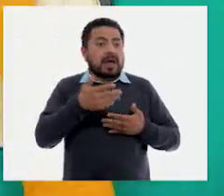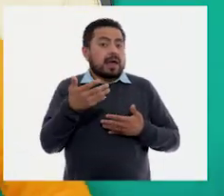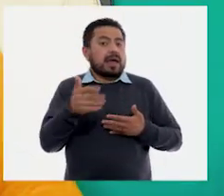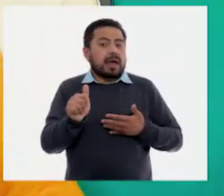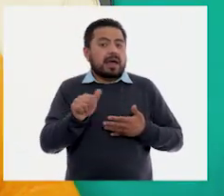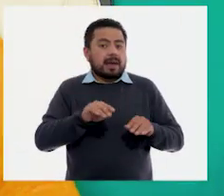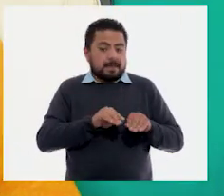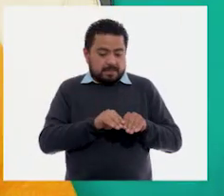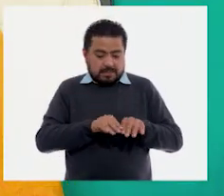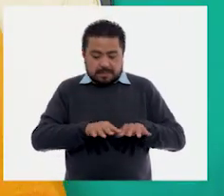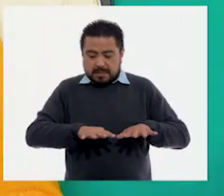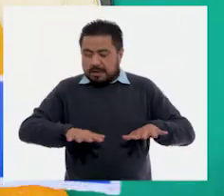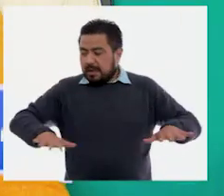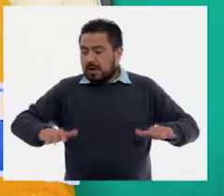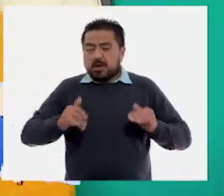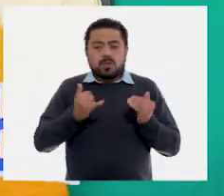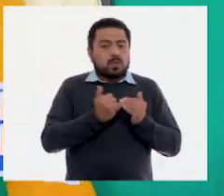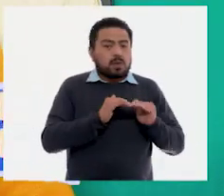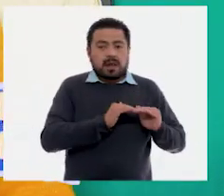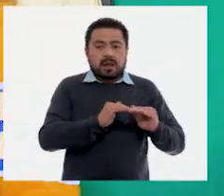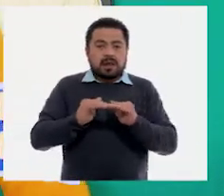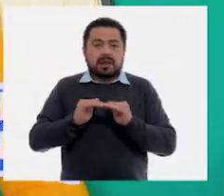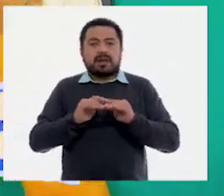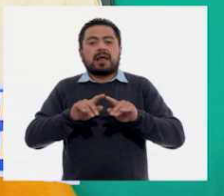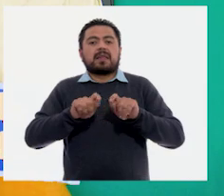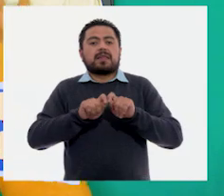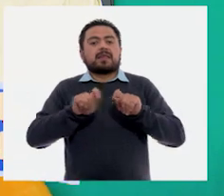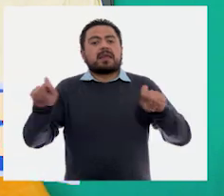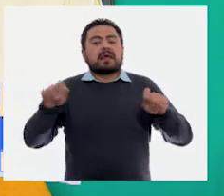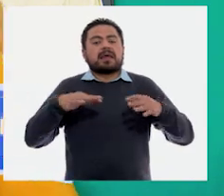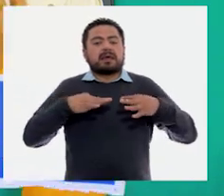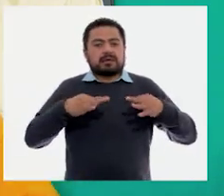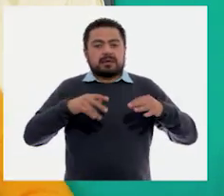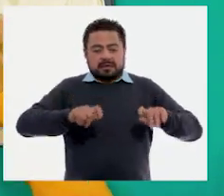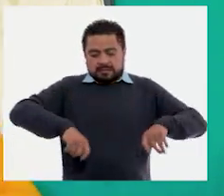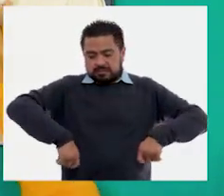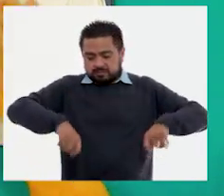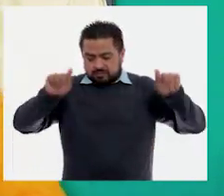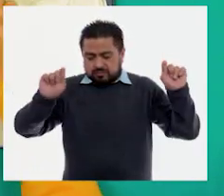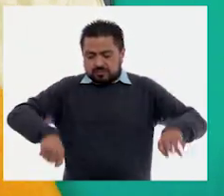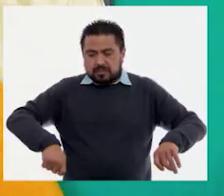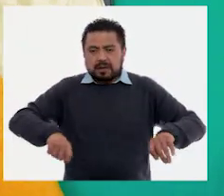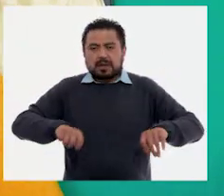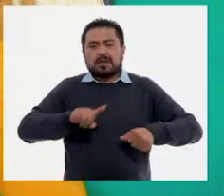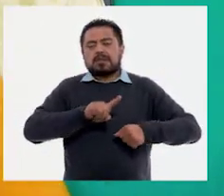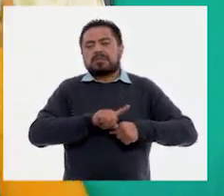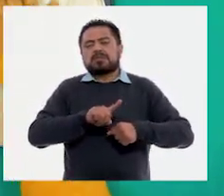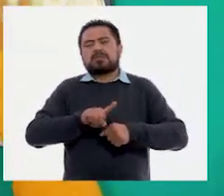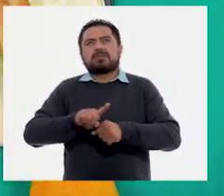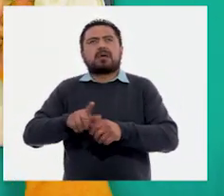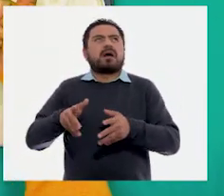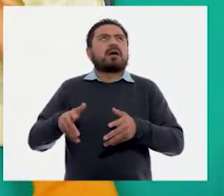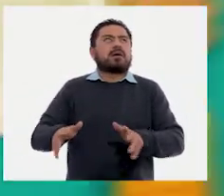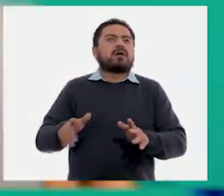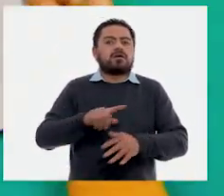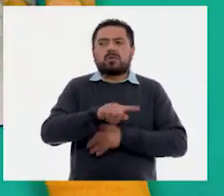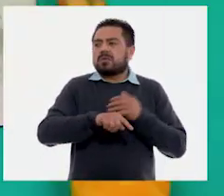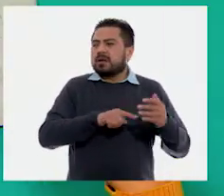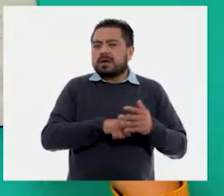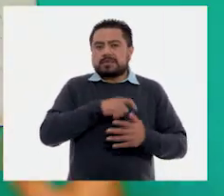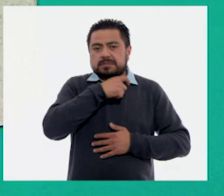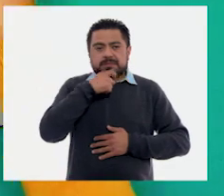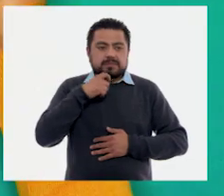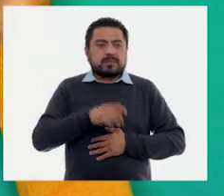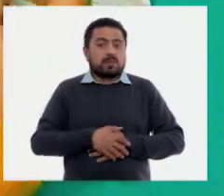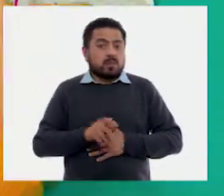esté extendida de forma pareja, pon la manta de tela encima de la charola y déjala varios días en un lugar seco. Cuando